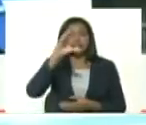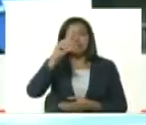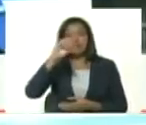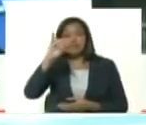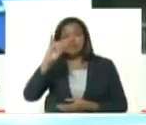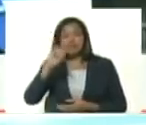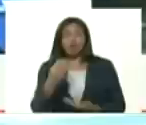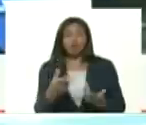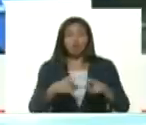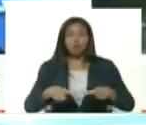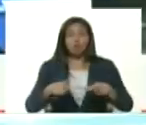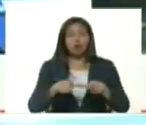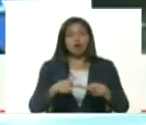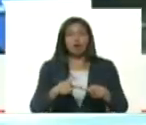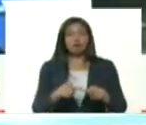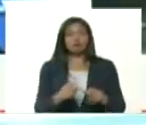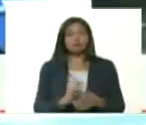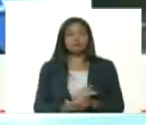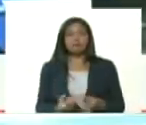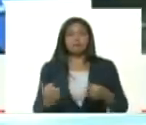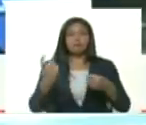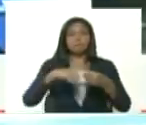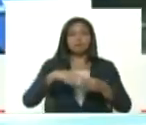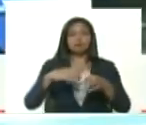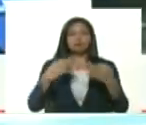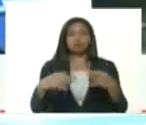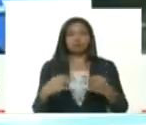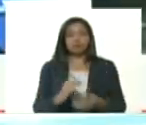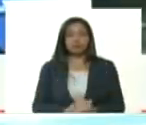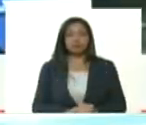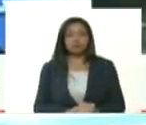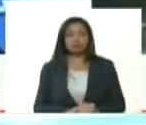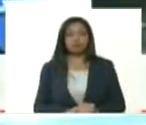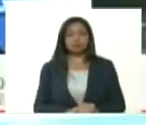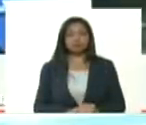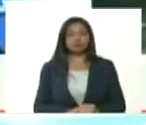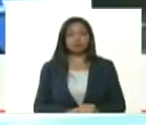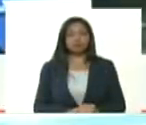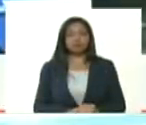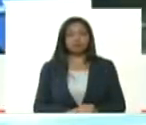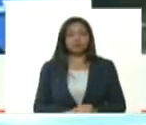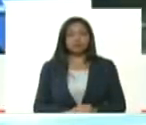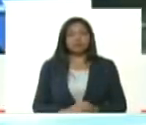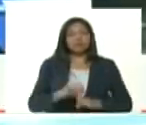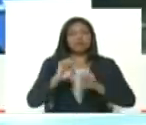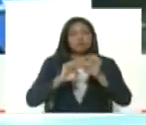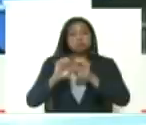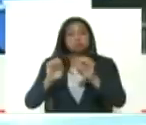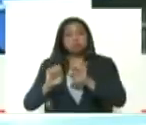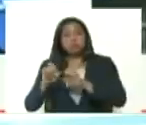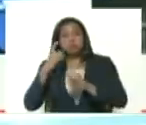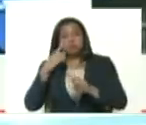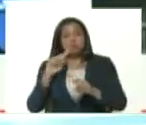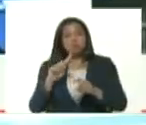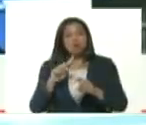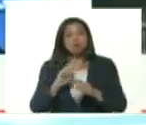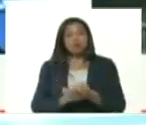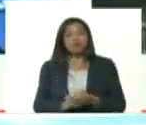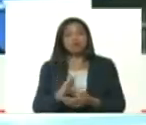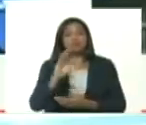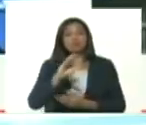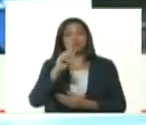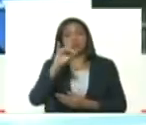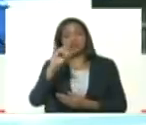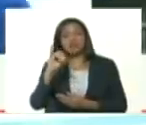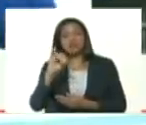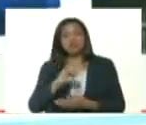Integral, Villas de Pilar. Estuvo allí, en el Centro de Diagnóstico Integral. Los Centros de Diagnóstico